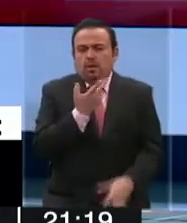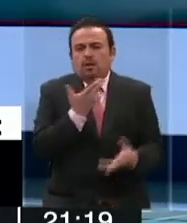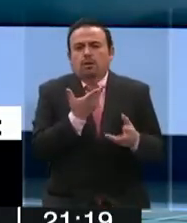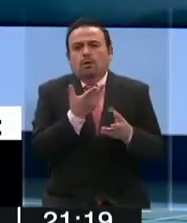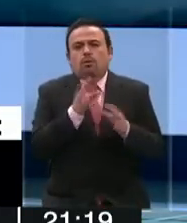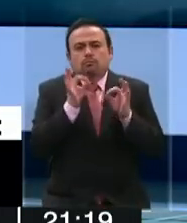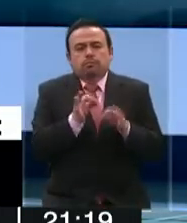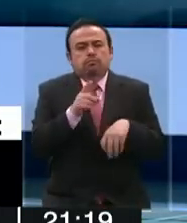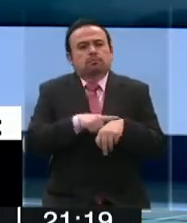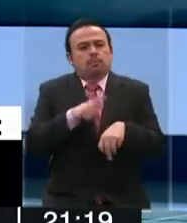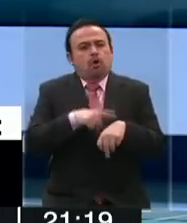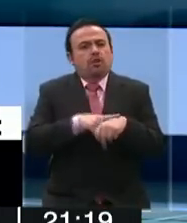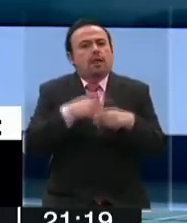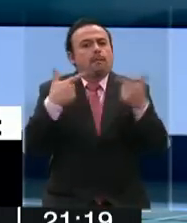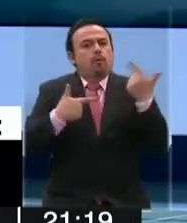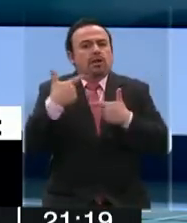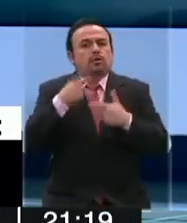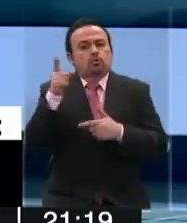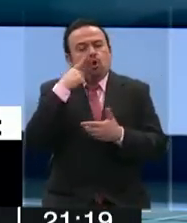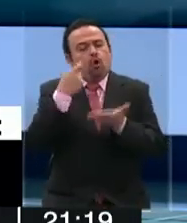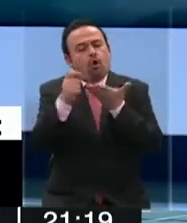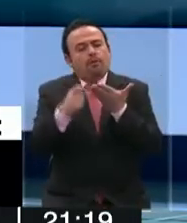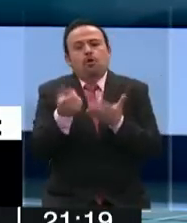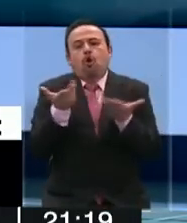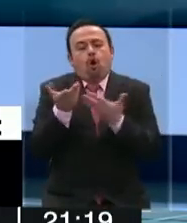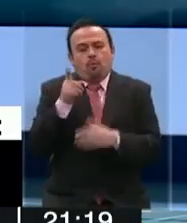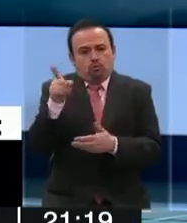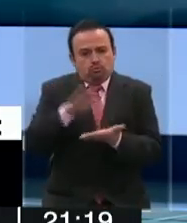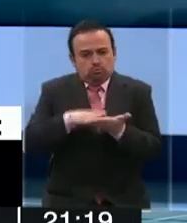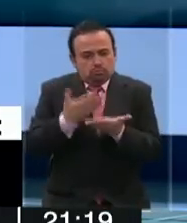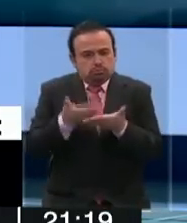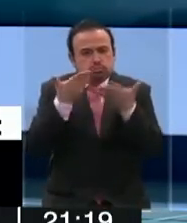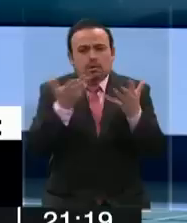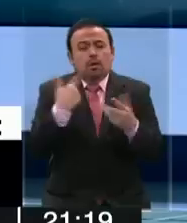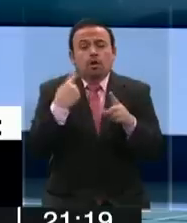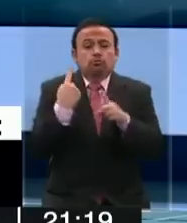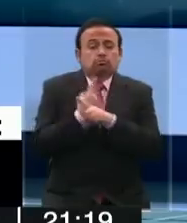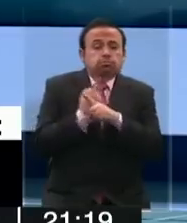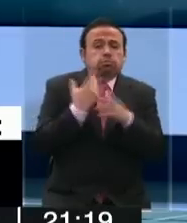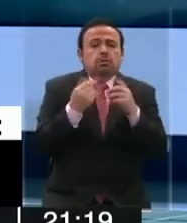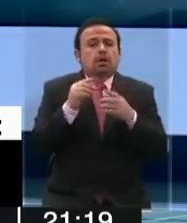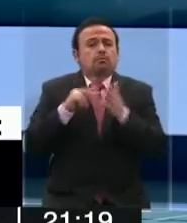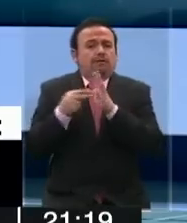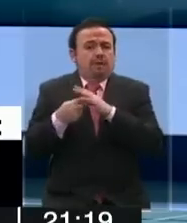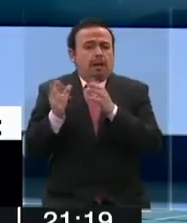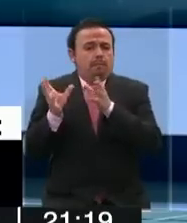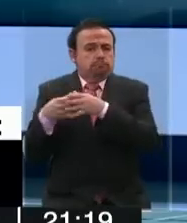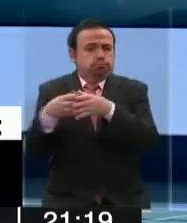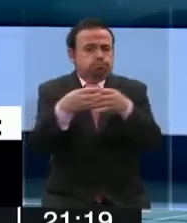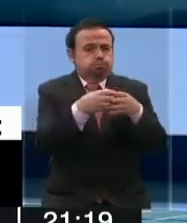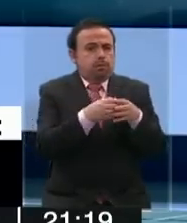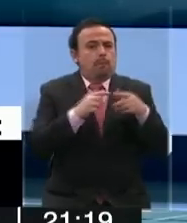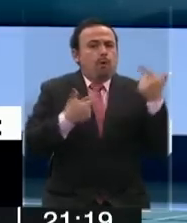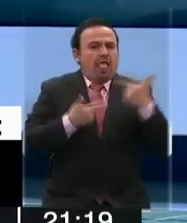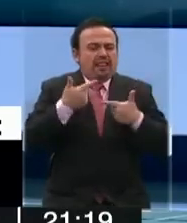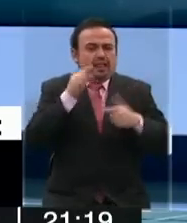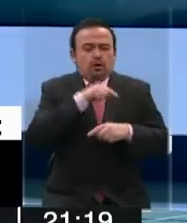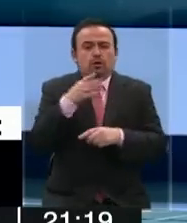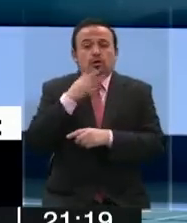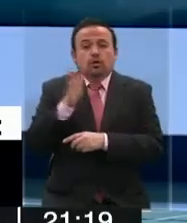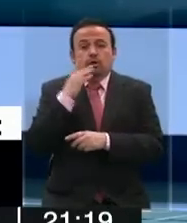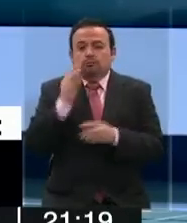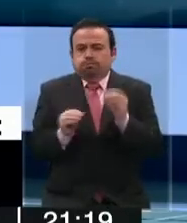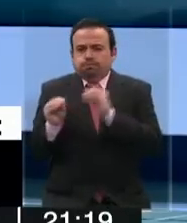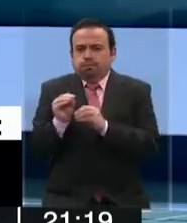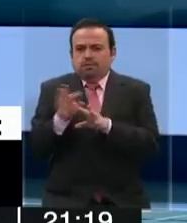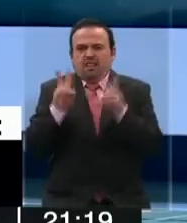el momento político cómo lo evalúa usted no solamente vamos a conversar sobre los problemas que tienen los partidos políticos ya le contaba yo sobre lo del refichaje